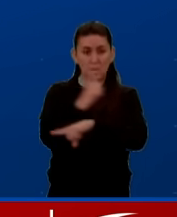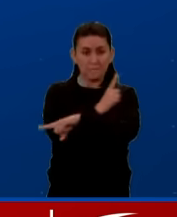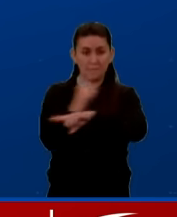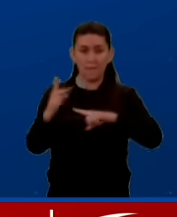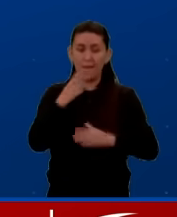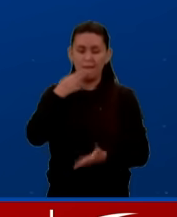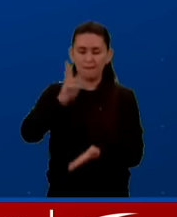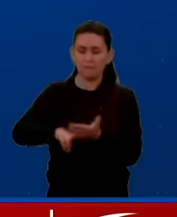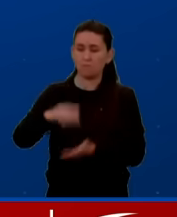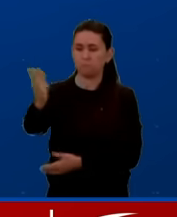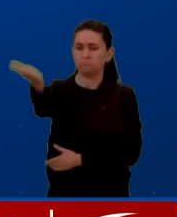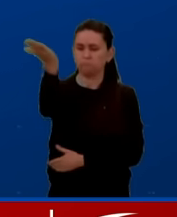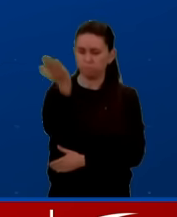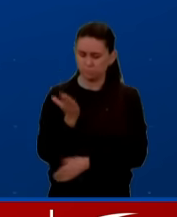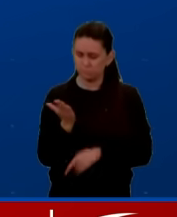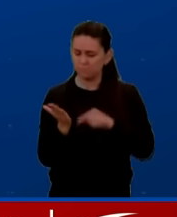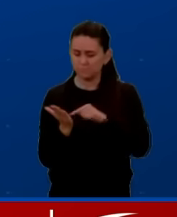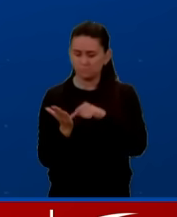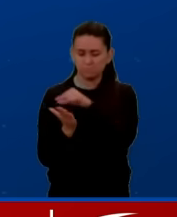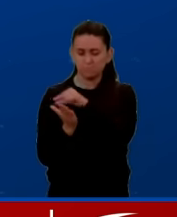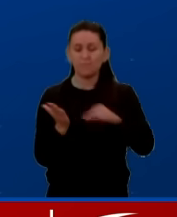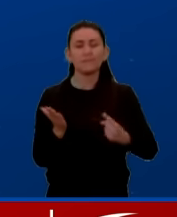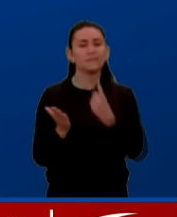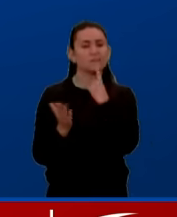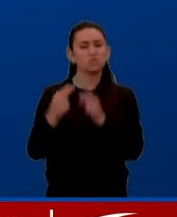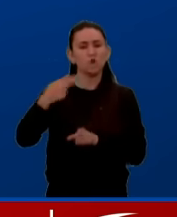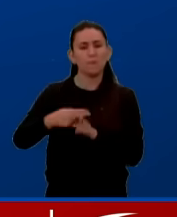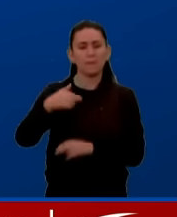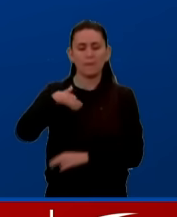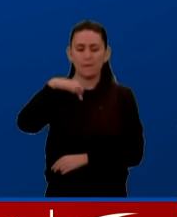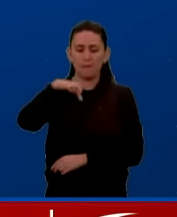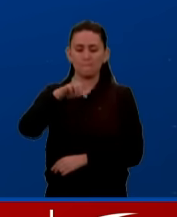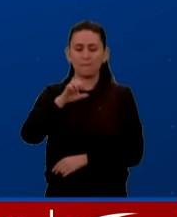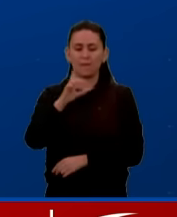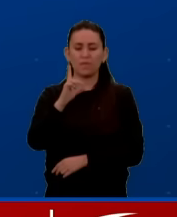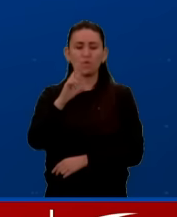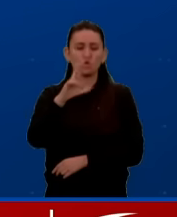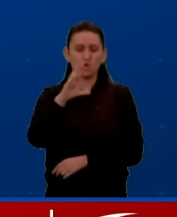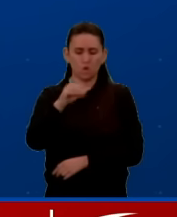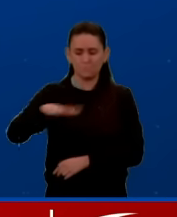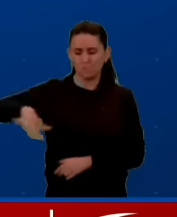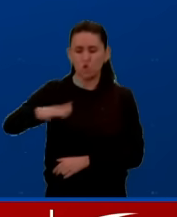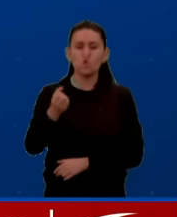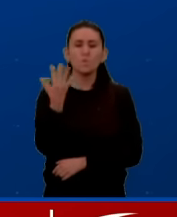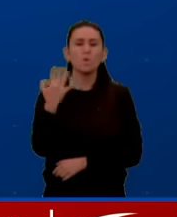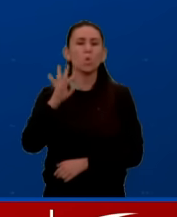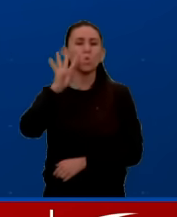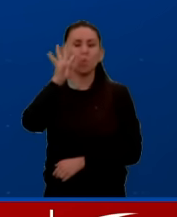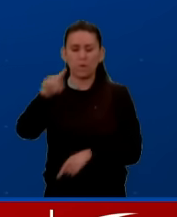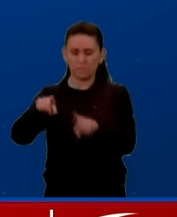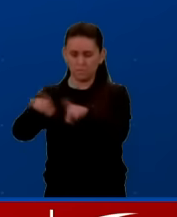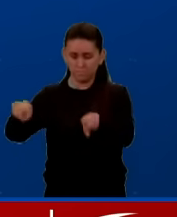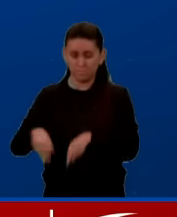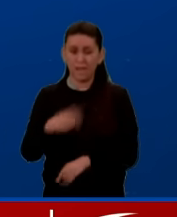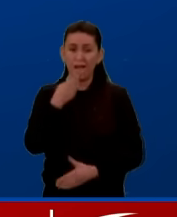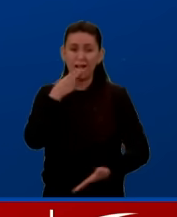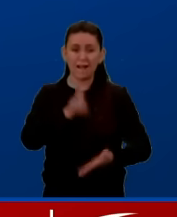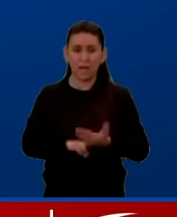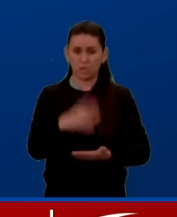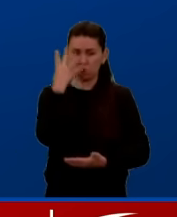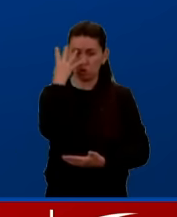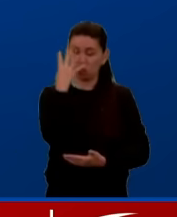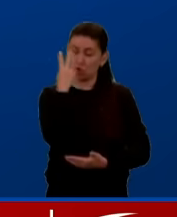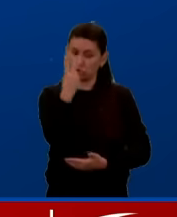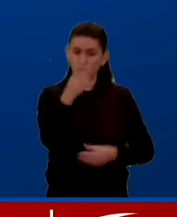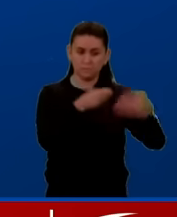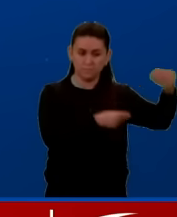de una persona que se identificó como Pedro Pluma del Patio 4. El funcionario recibió dos escritos hechos a mano